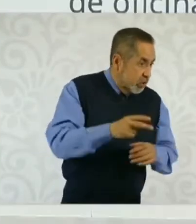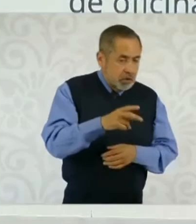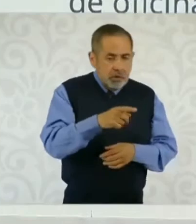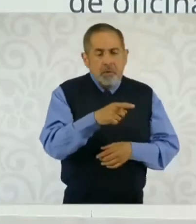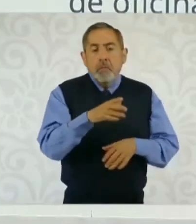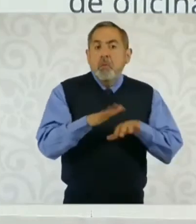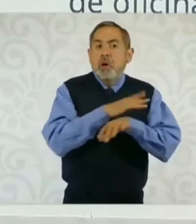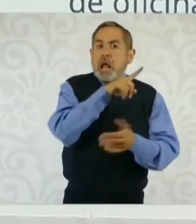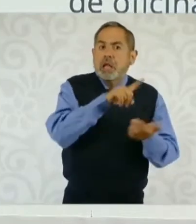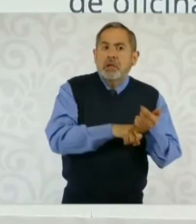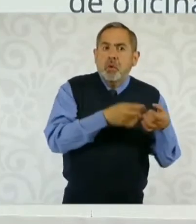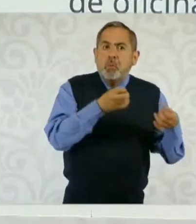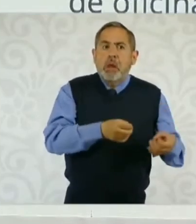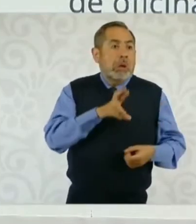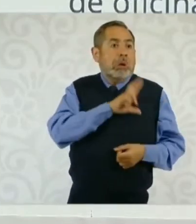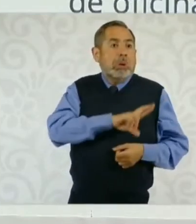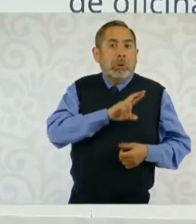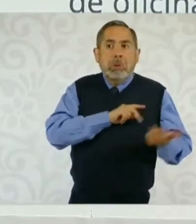Esto